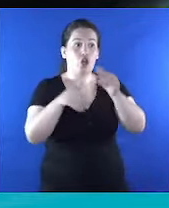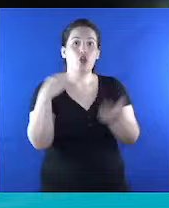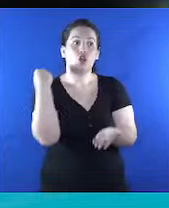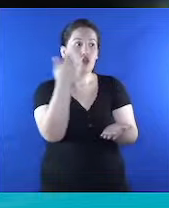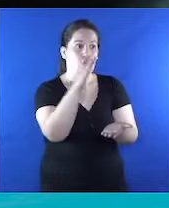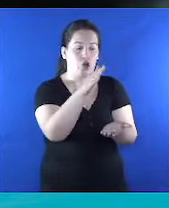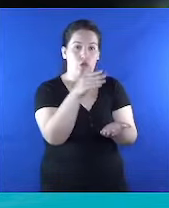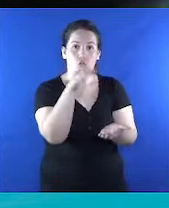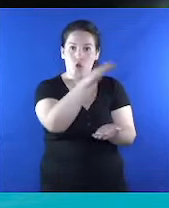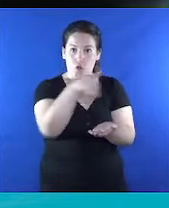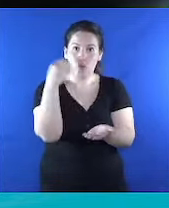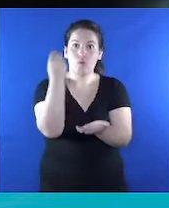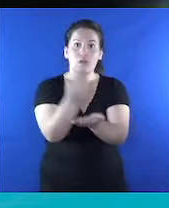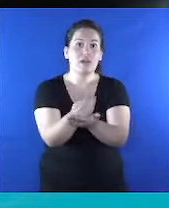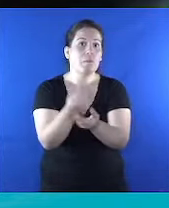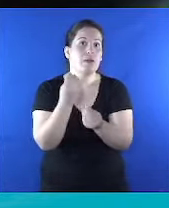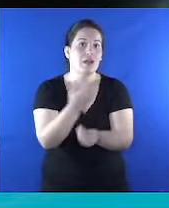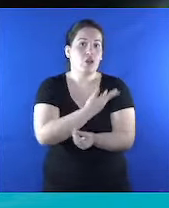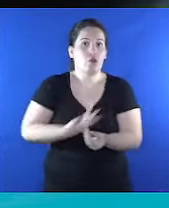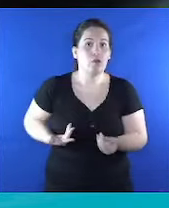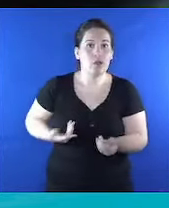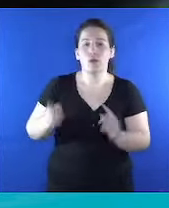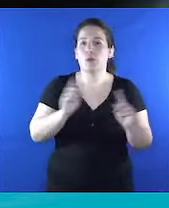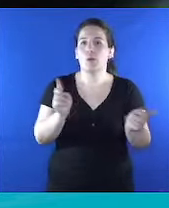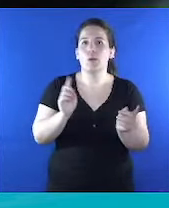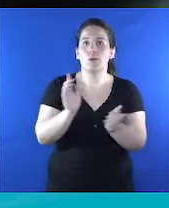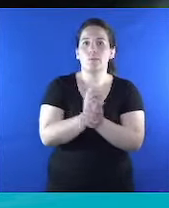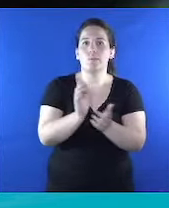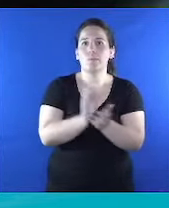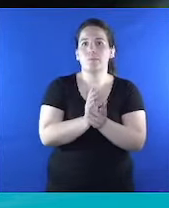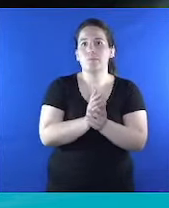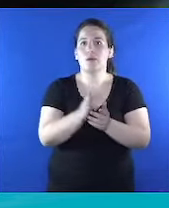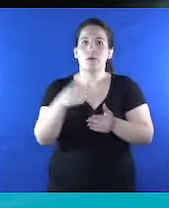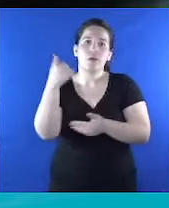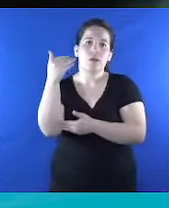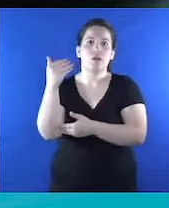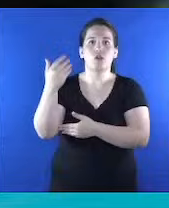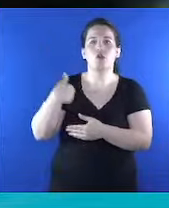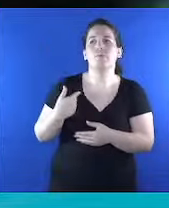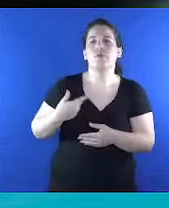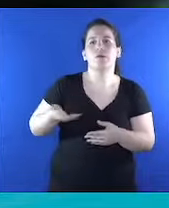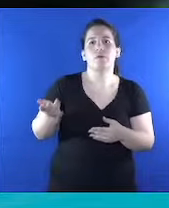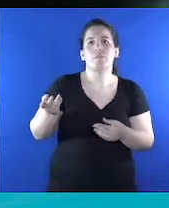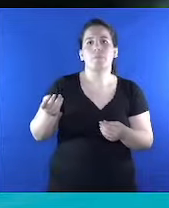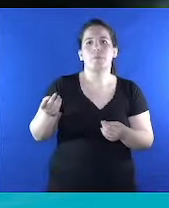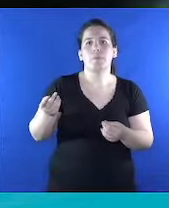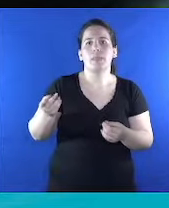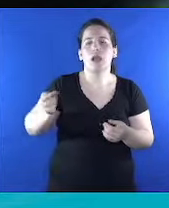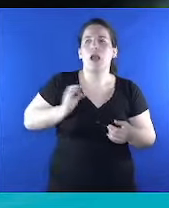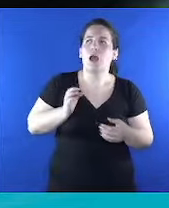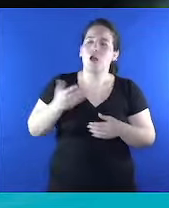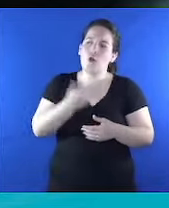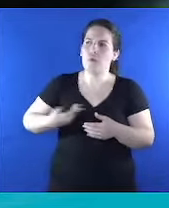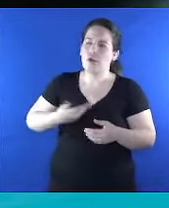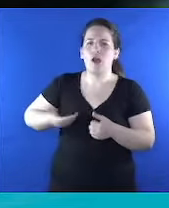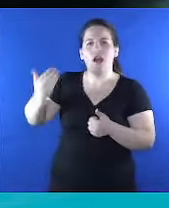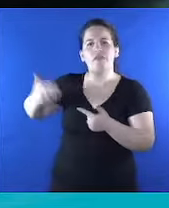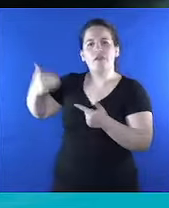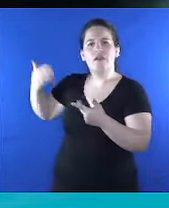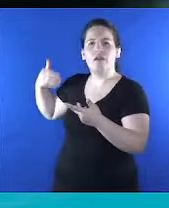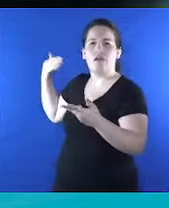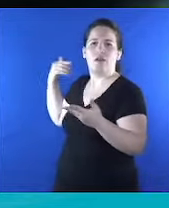mucho para que gobiernen no para que se dediquen a hacer una auditoría de todo lo que había en todos los demás gobiernos y